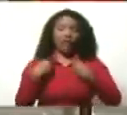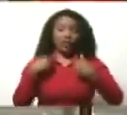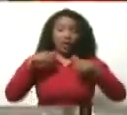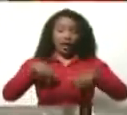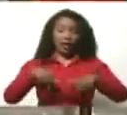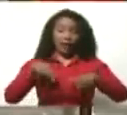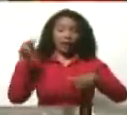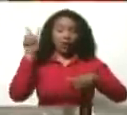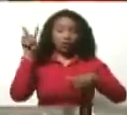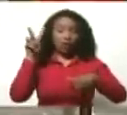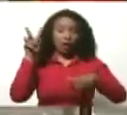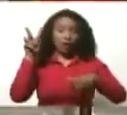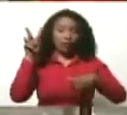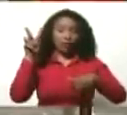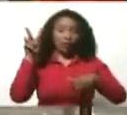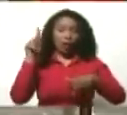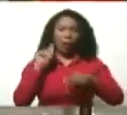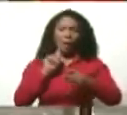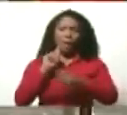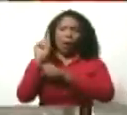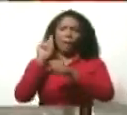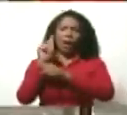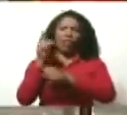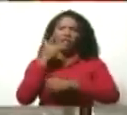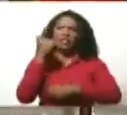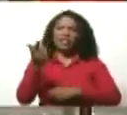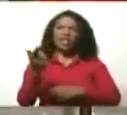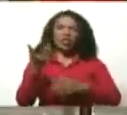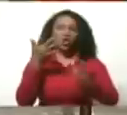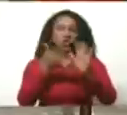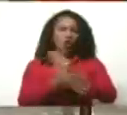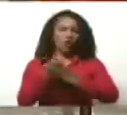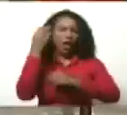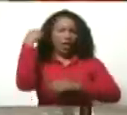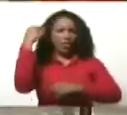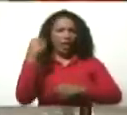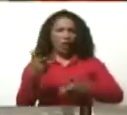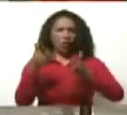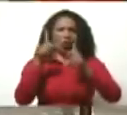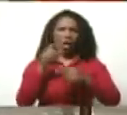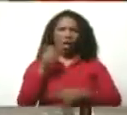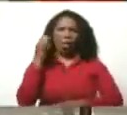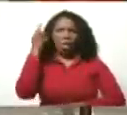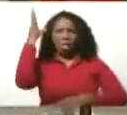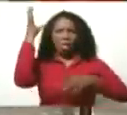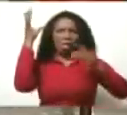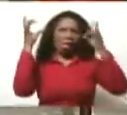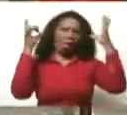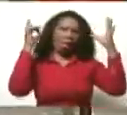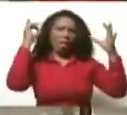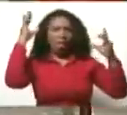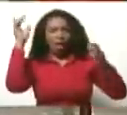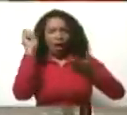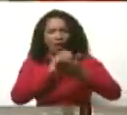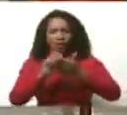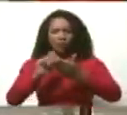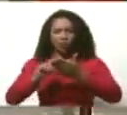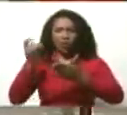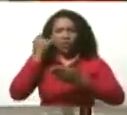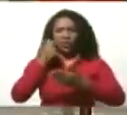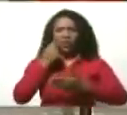Venezuela, despotricando de Italia, de la República Italiana, de sus autoridades, escribiendo,